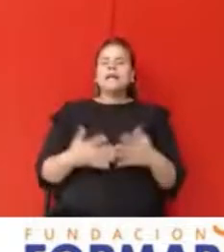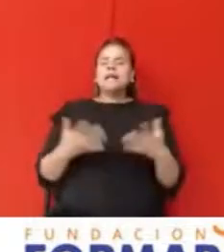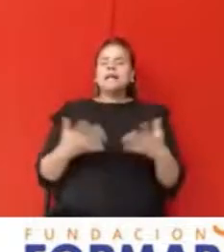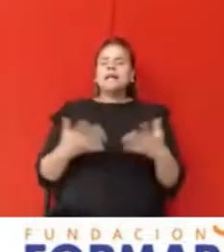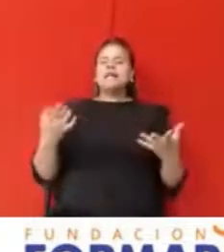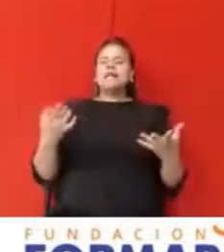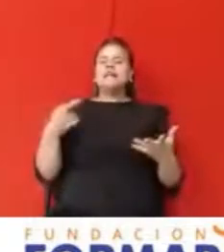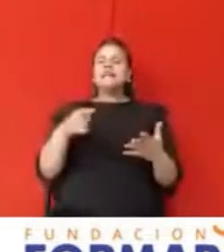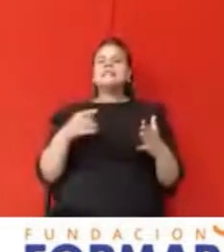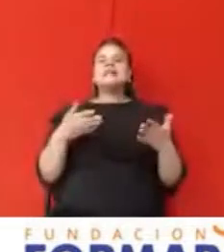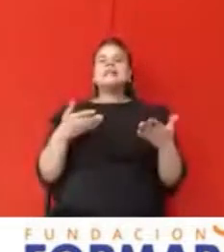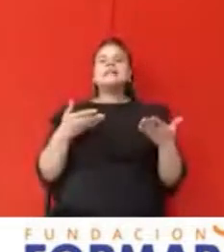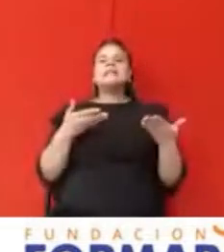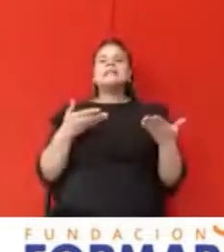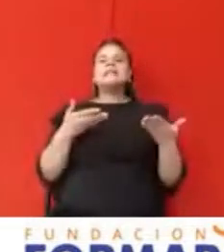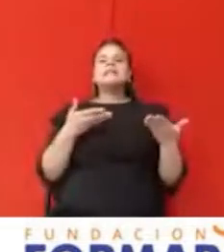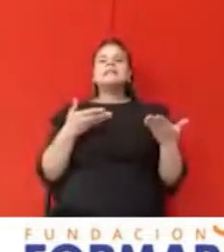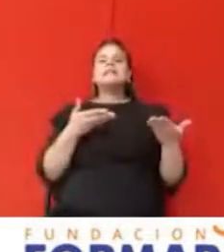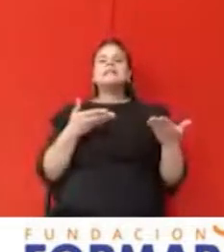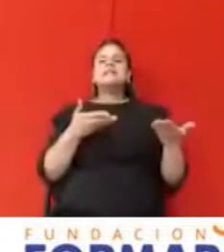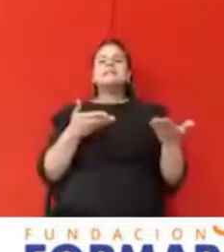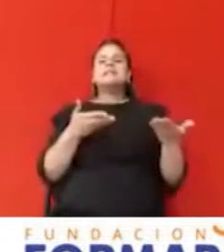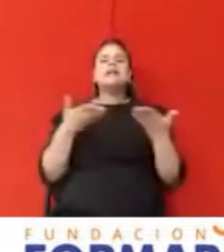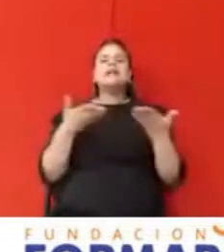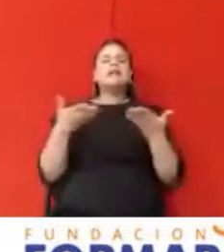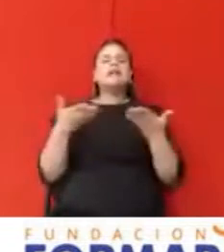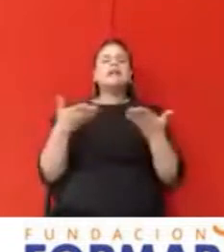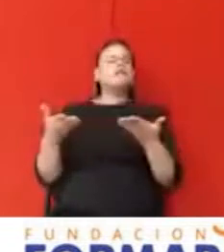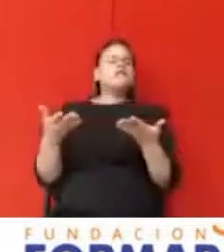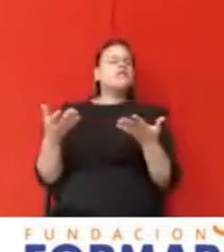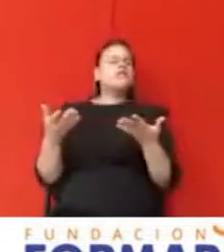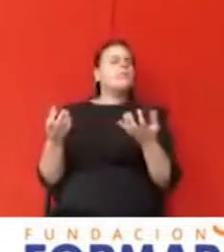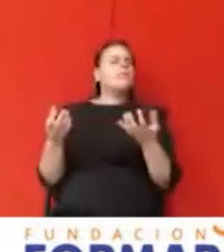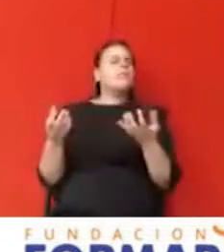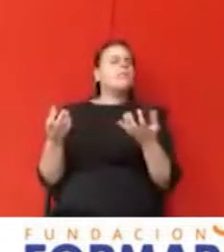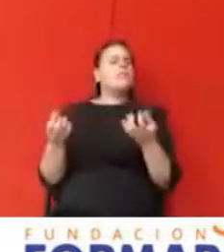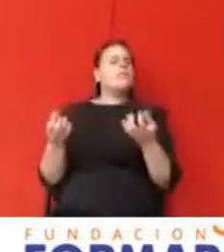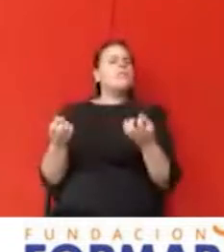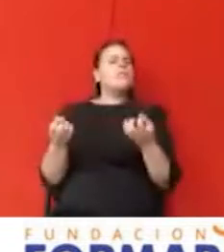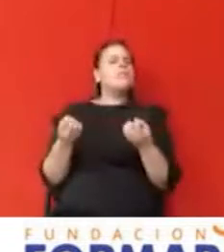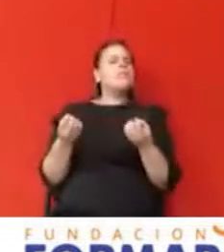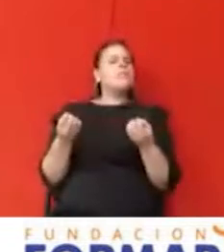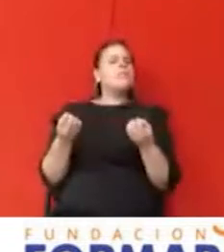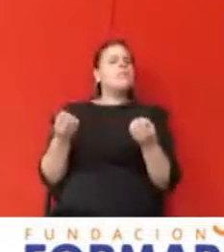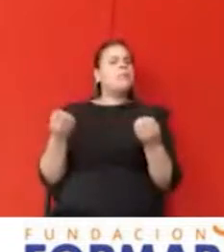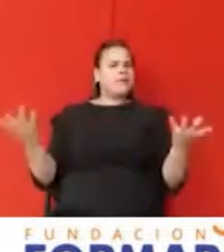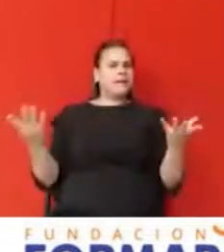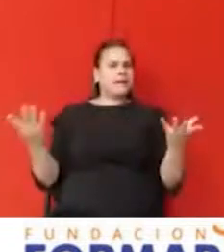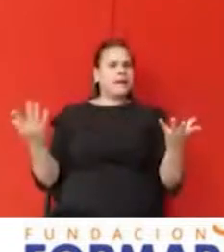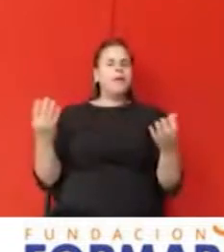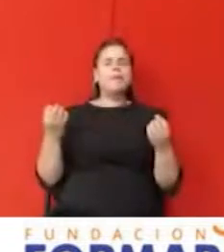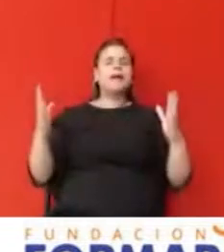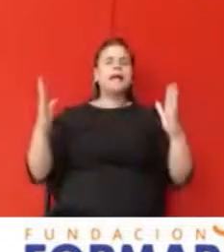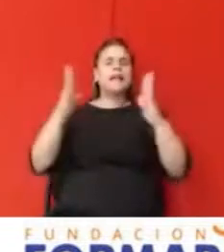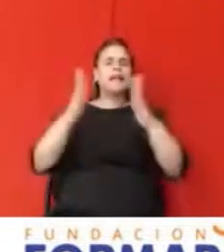por datos de la UNESCO, para el 2025 aproximadamente el 30% de la población va